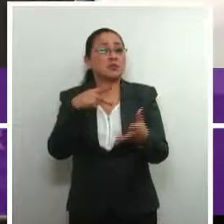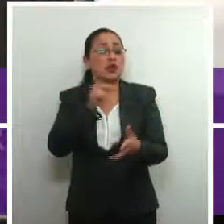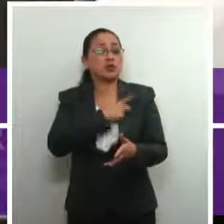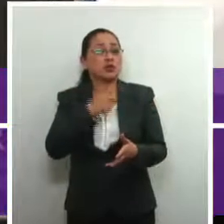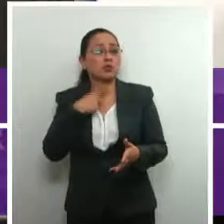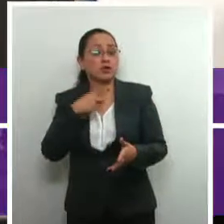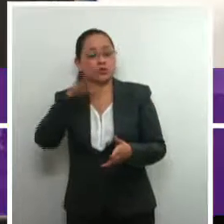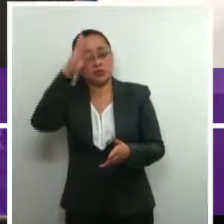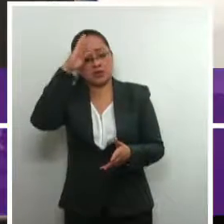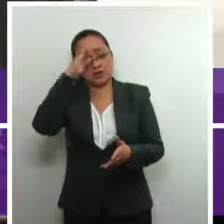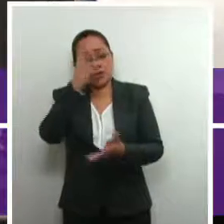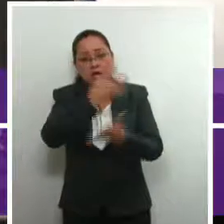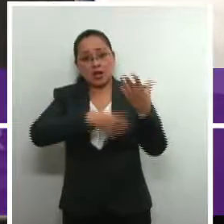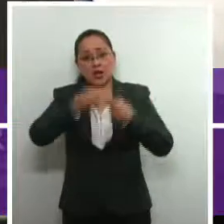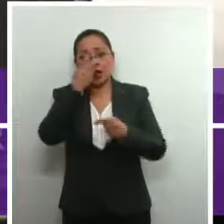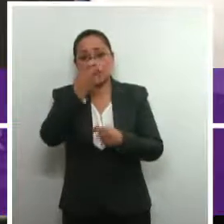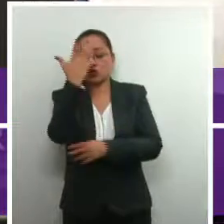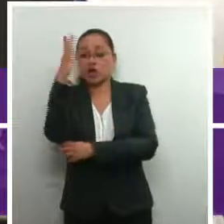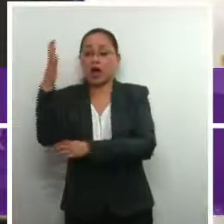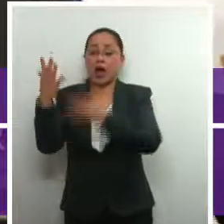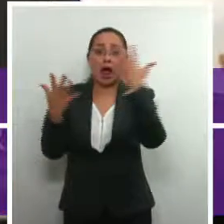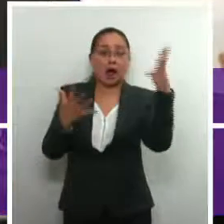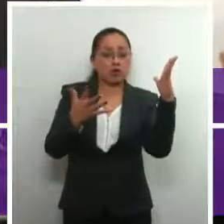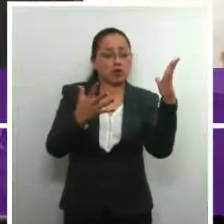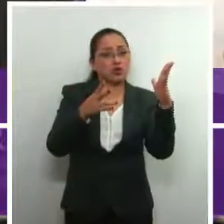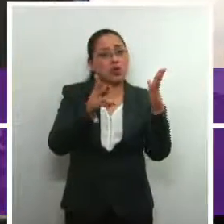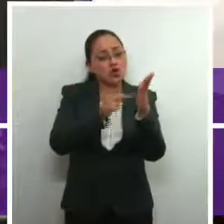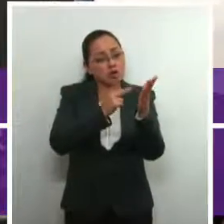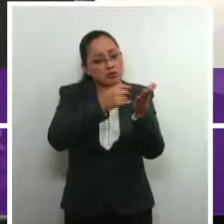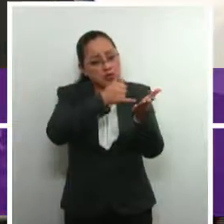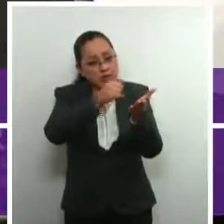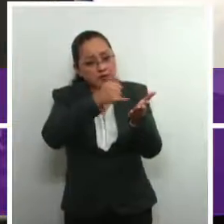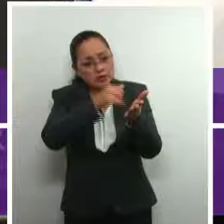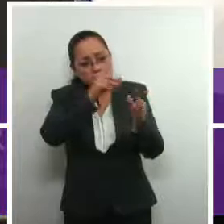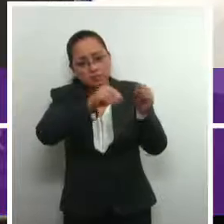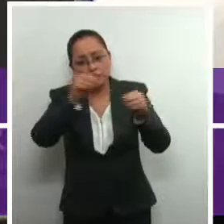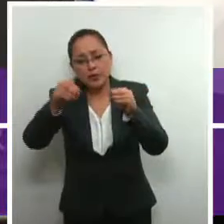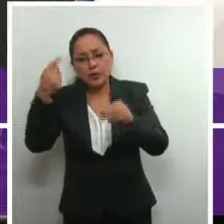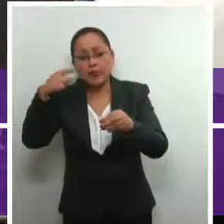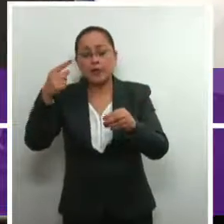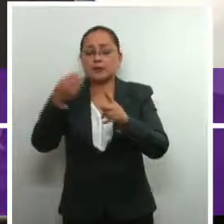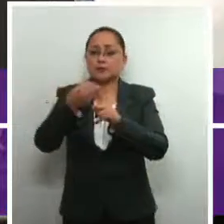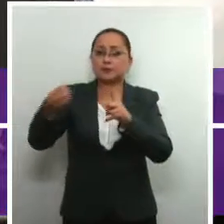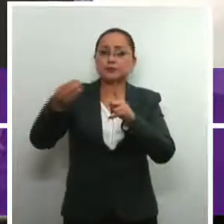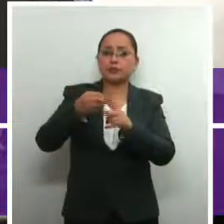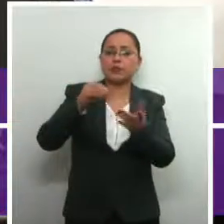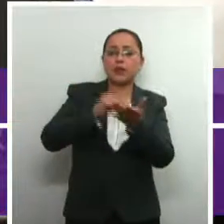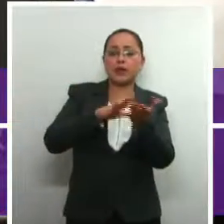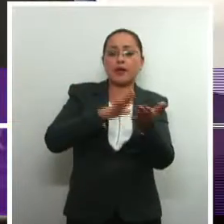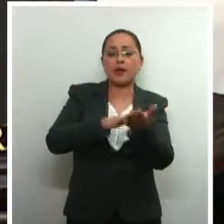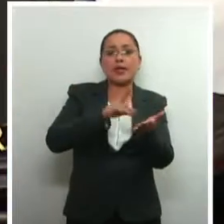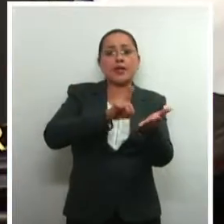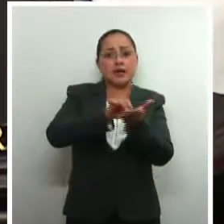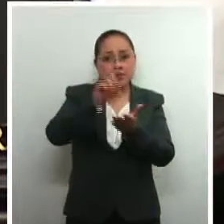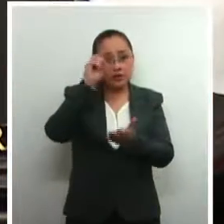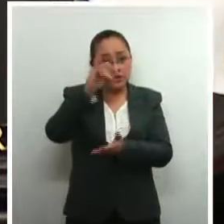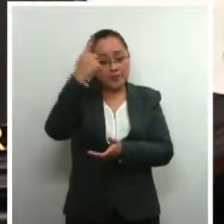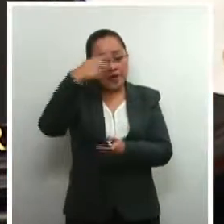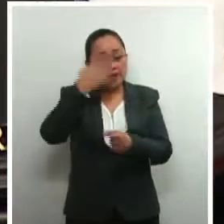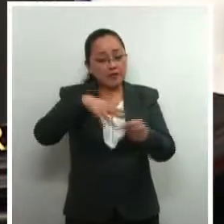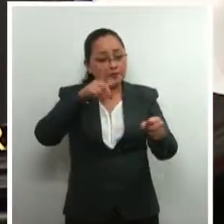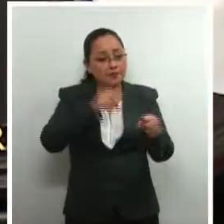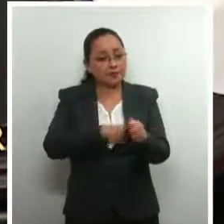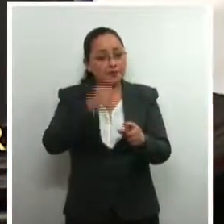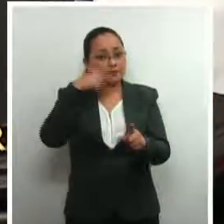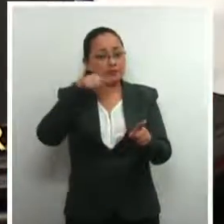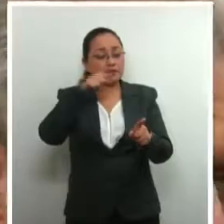en reponer todo eso que se ha perdido y establecer como un derecho, sí, de la naturaleza,